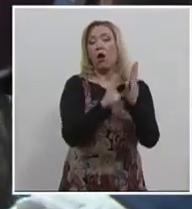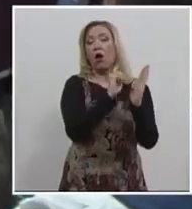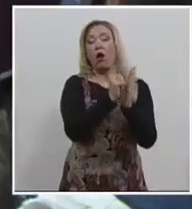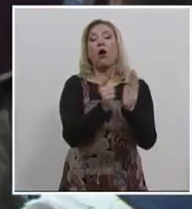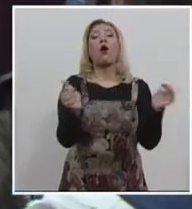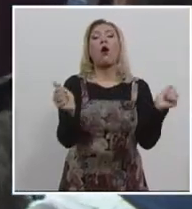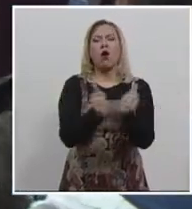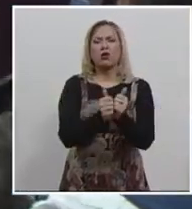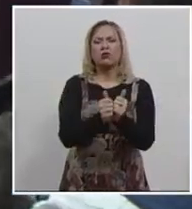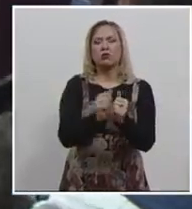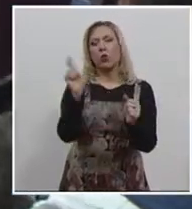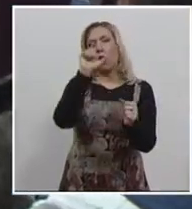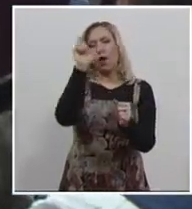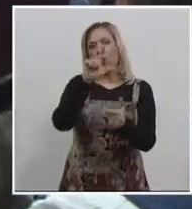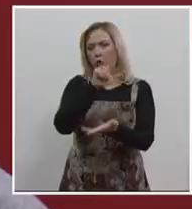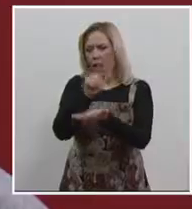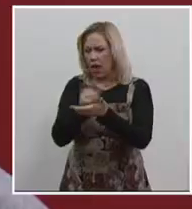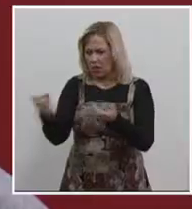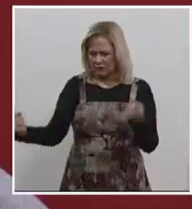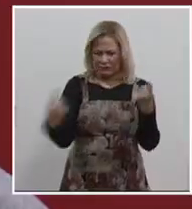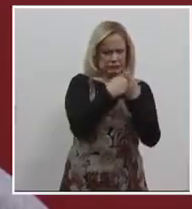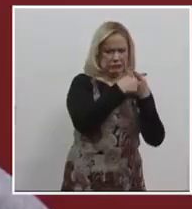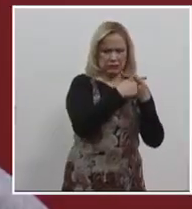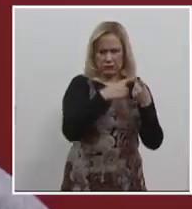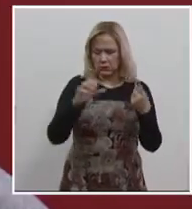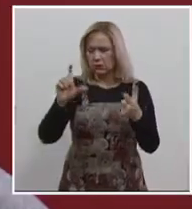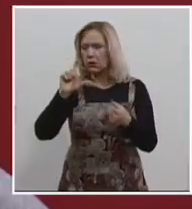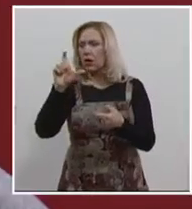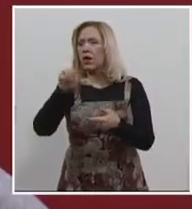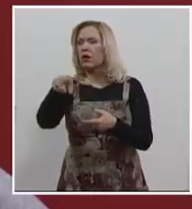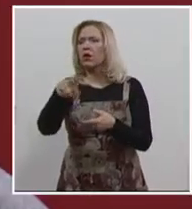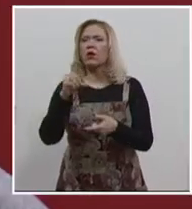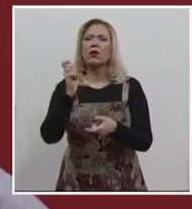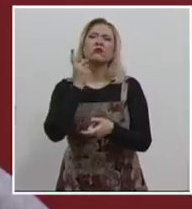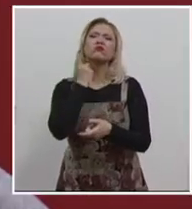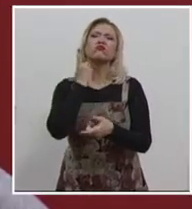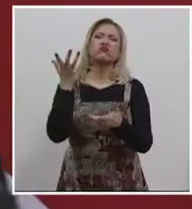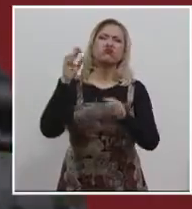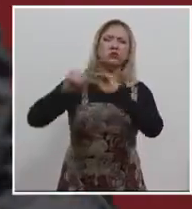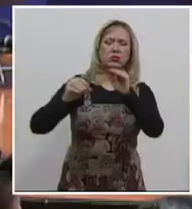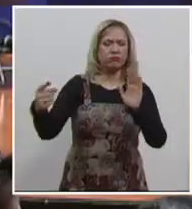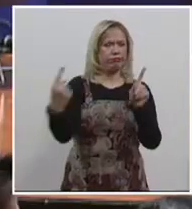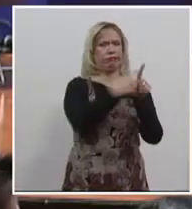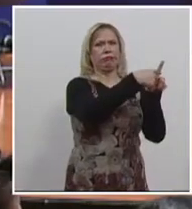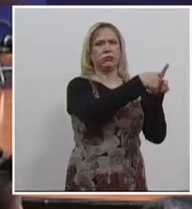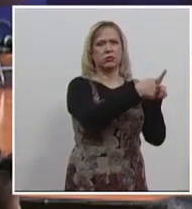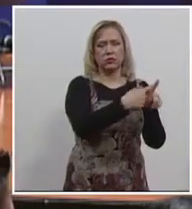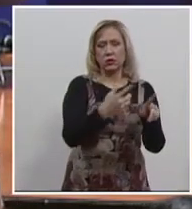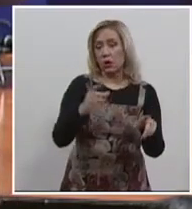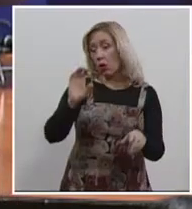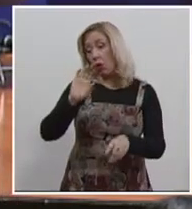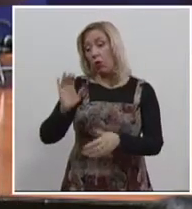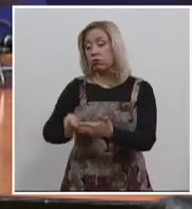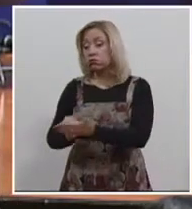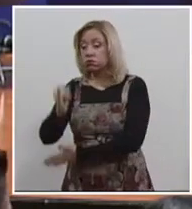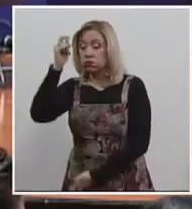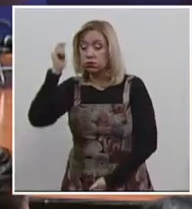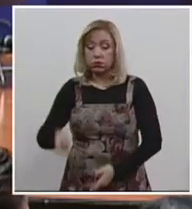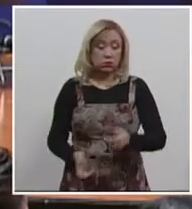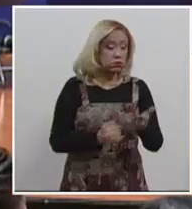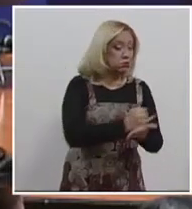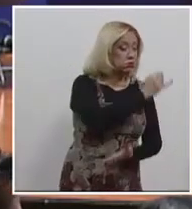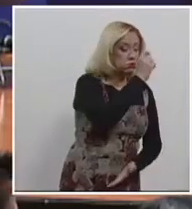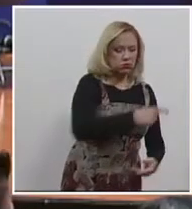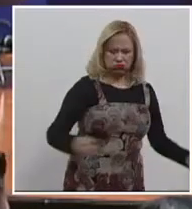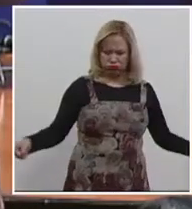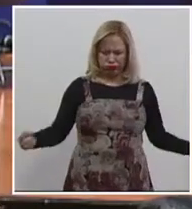de inconstitucionalidad y la controversia constitucional. También habló de la importancia de la autonomía de los órganos